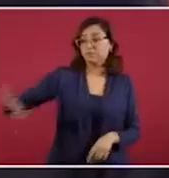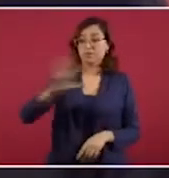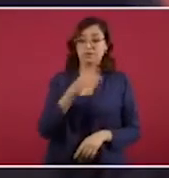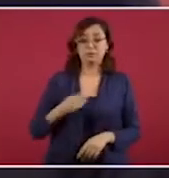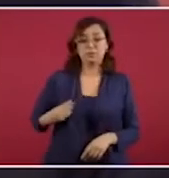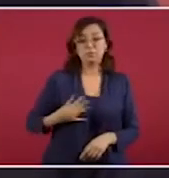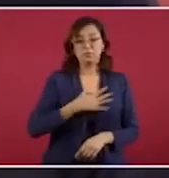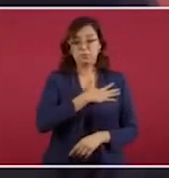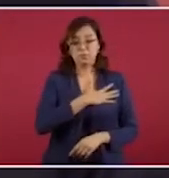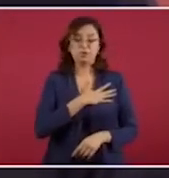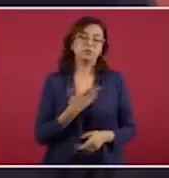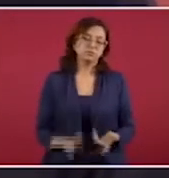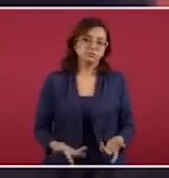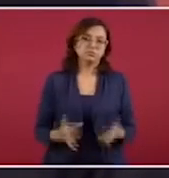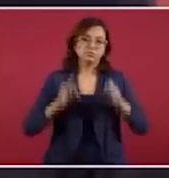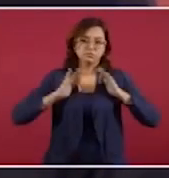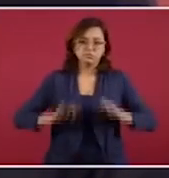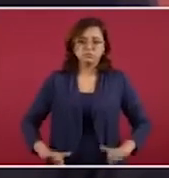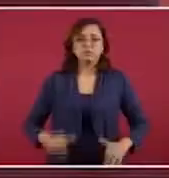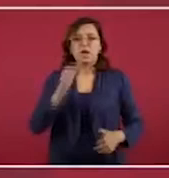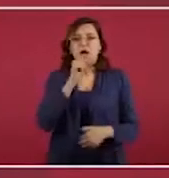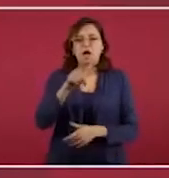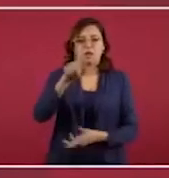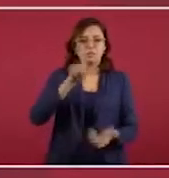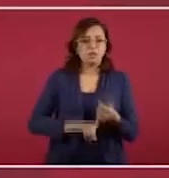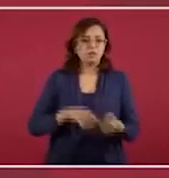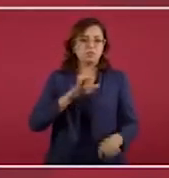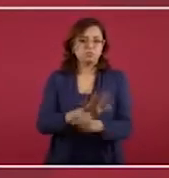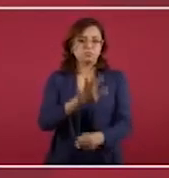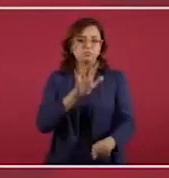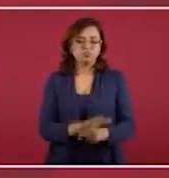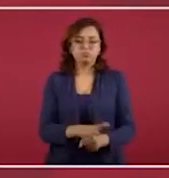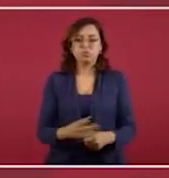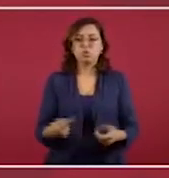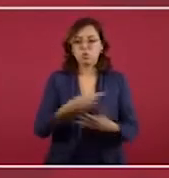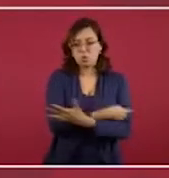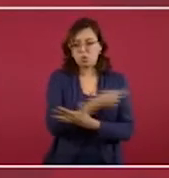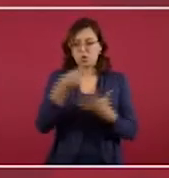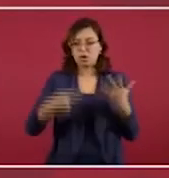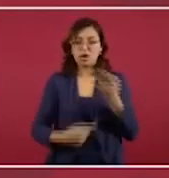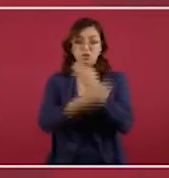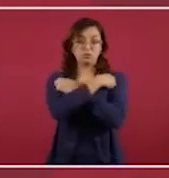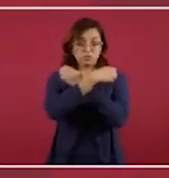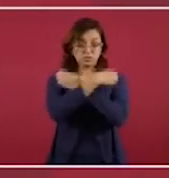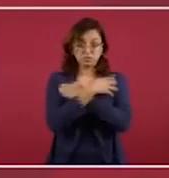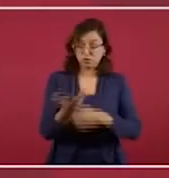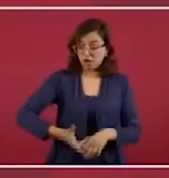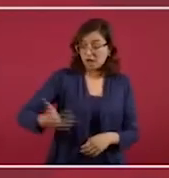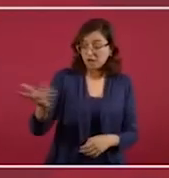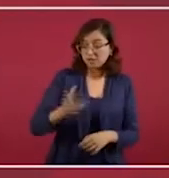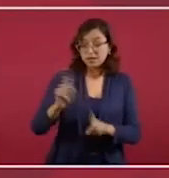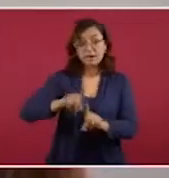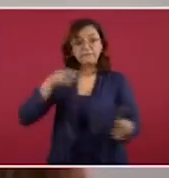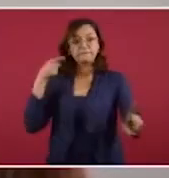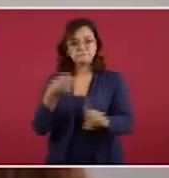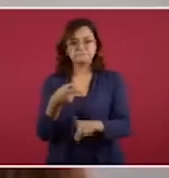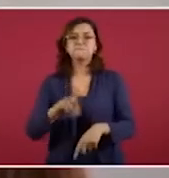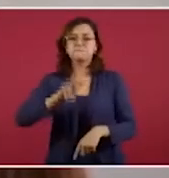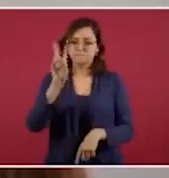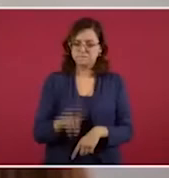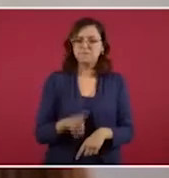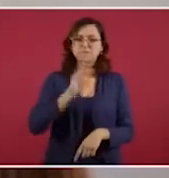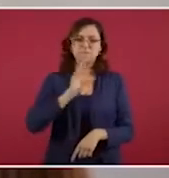el bienestar material y el bienestar del alma. Todo lo que hagamos por la educación da